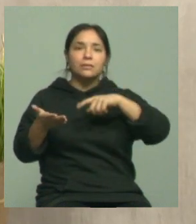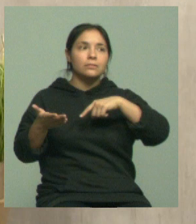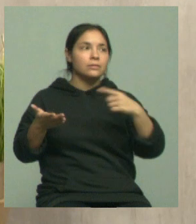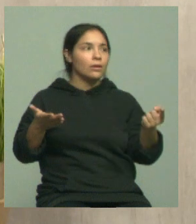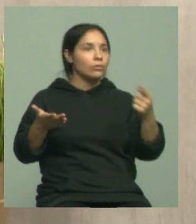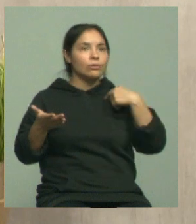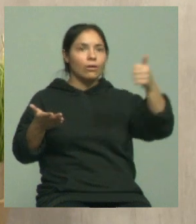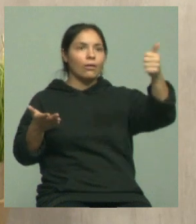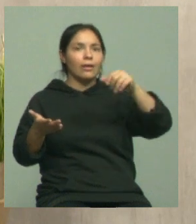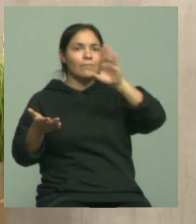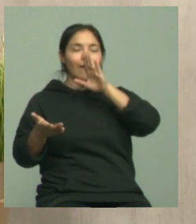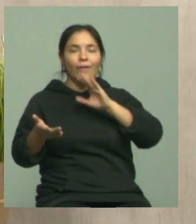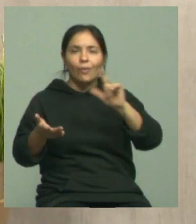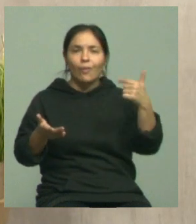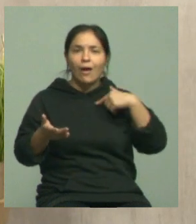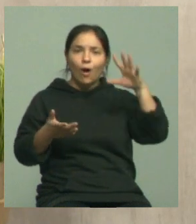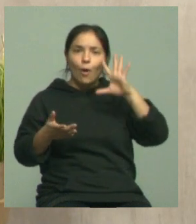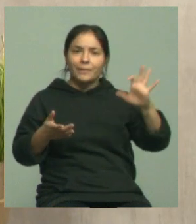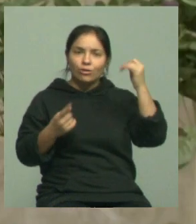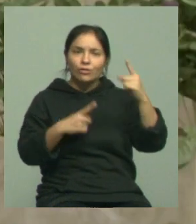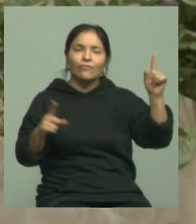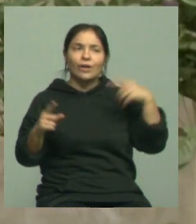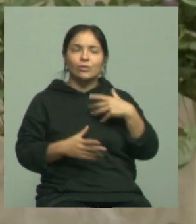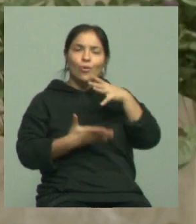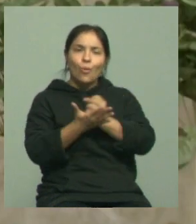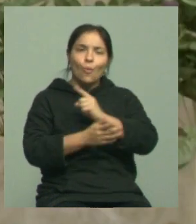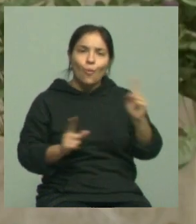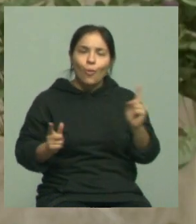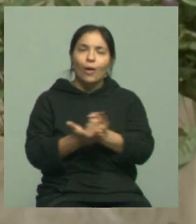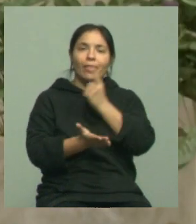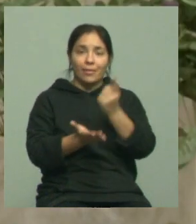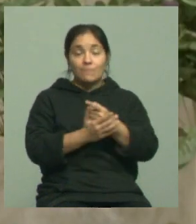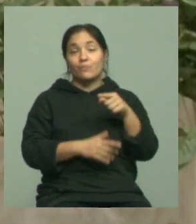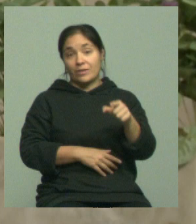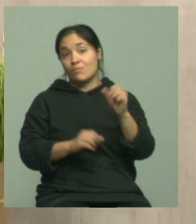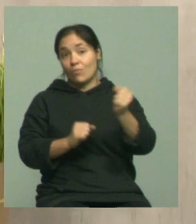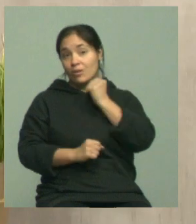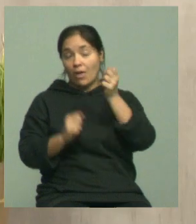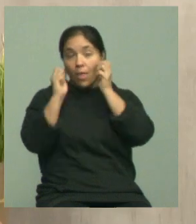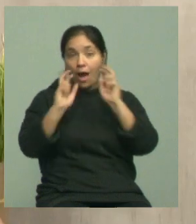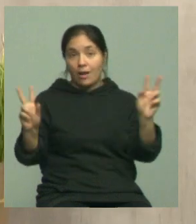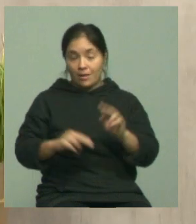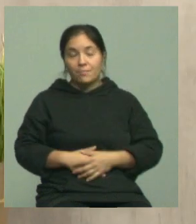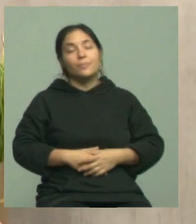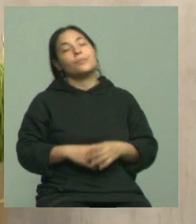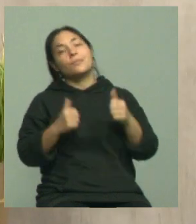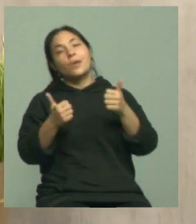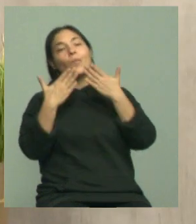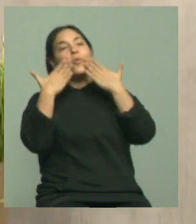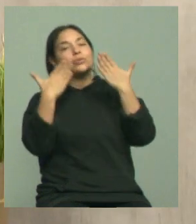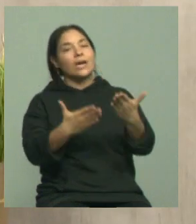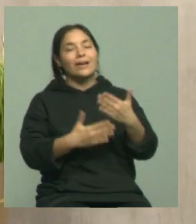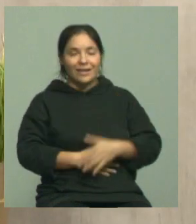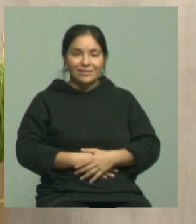más intolerante el otro. Tal cual. O sea, y ahí la señal de alarma, sin duda. Julia, muchísimas gracias, como siempre.